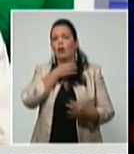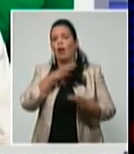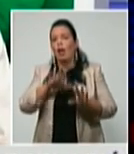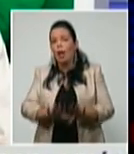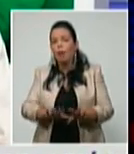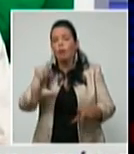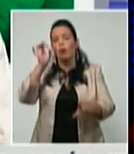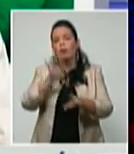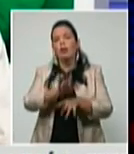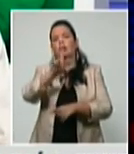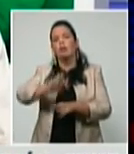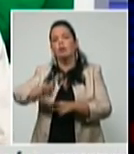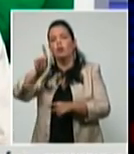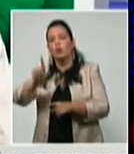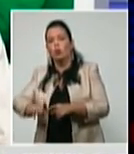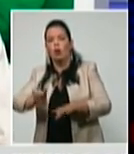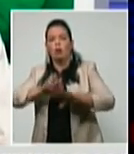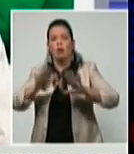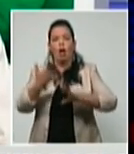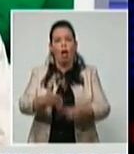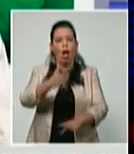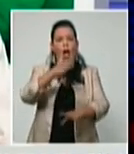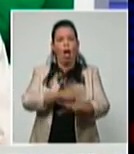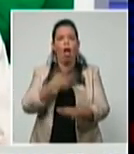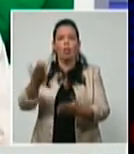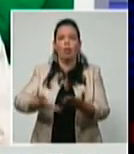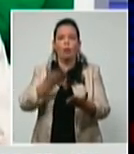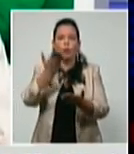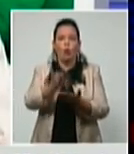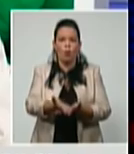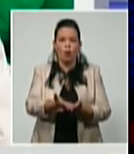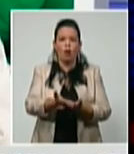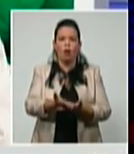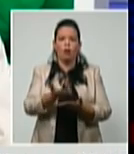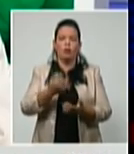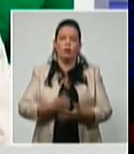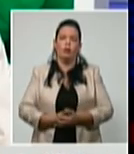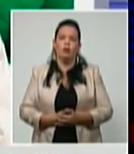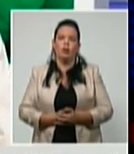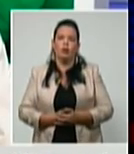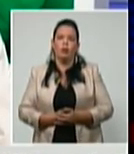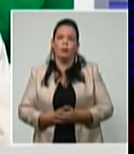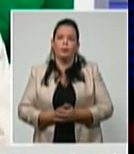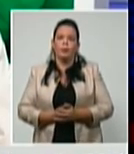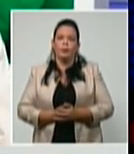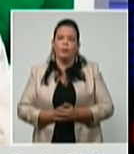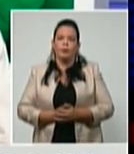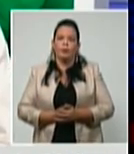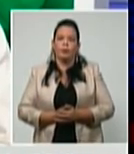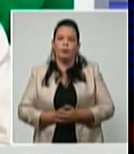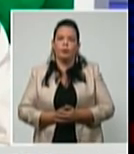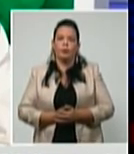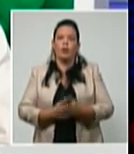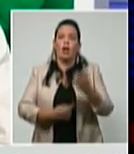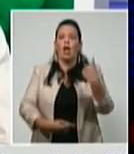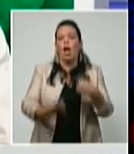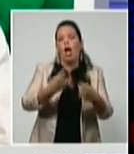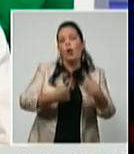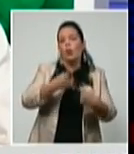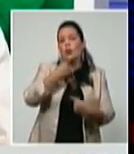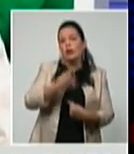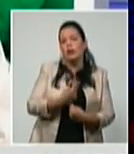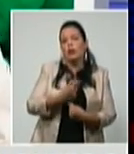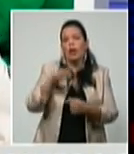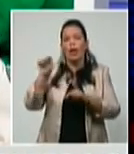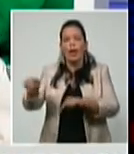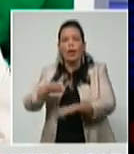demás, desde el punto de vista de enriquecimiento con su venta. Y entonces dicen que si la de un país provocó